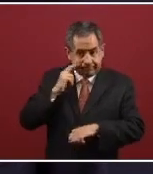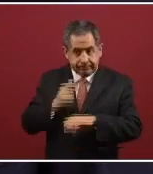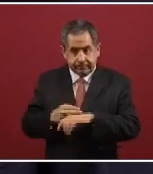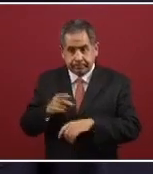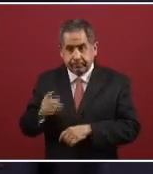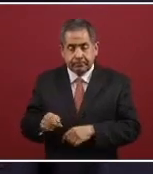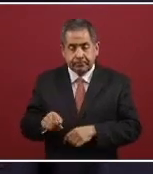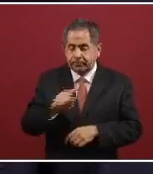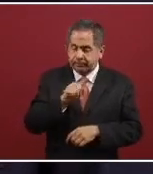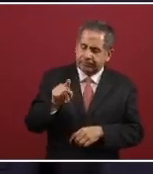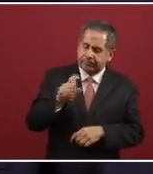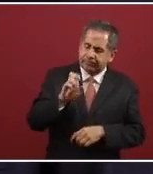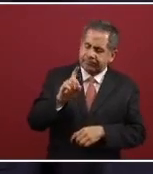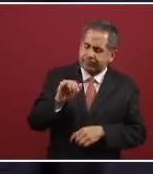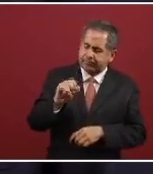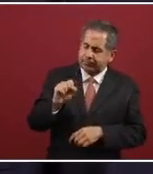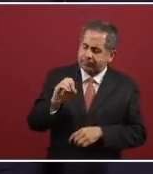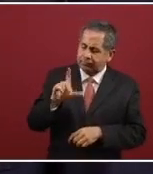Cerisola,